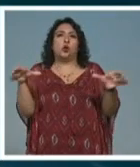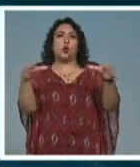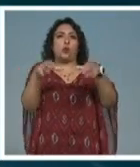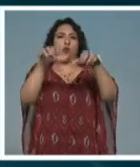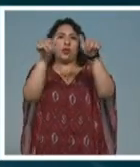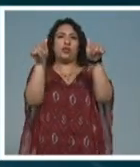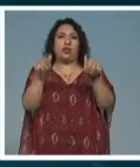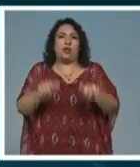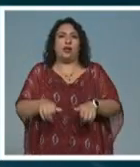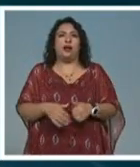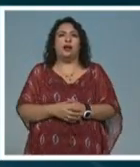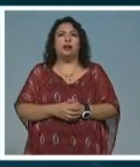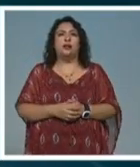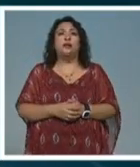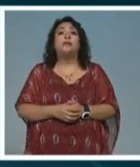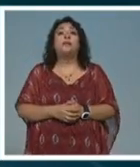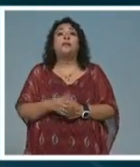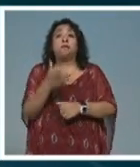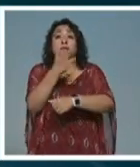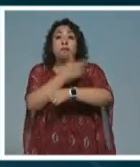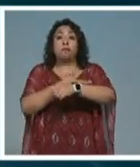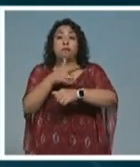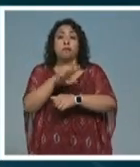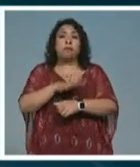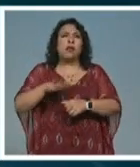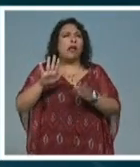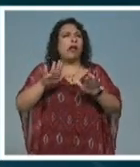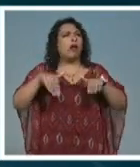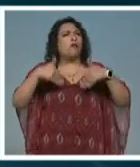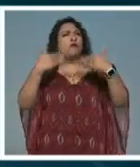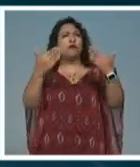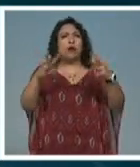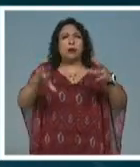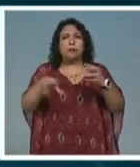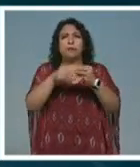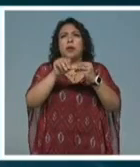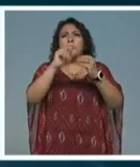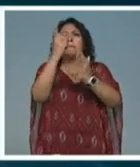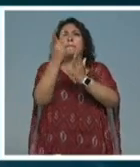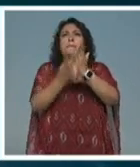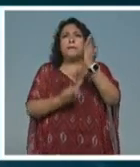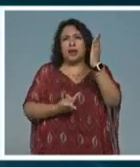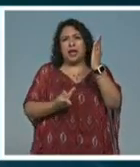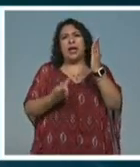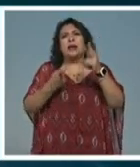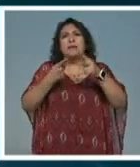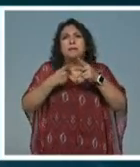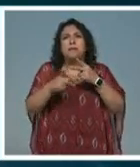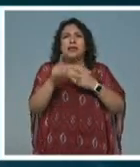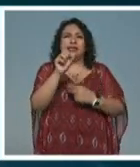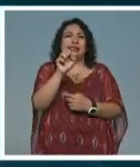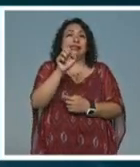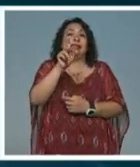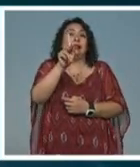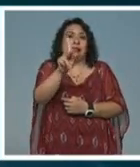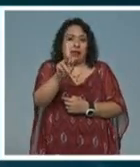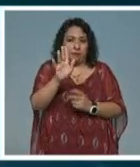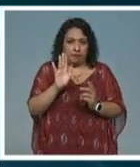artística. Se gestó como un espacio al aire libre y se integraba al plan de la naciente Secretaría de Educación